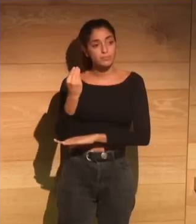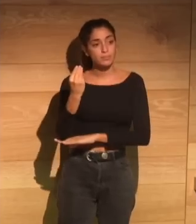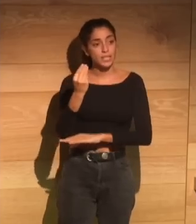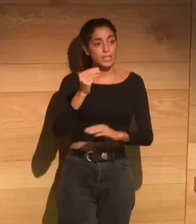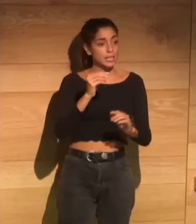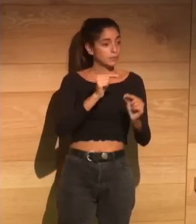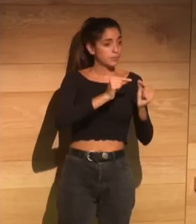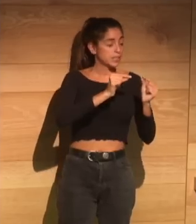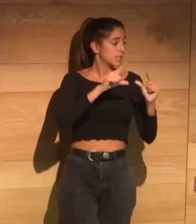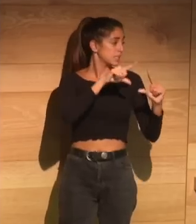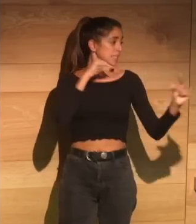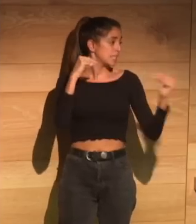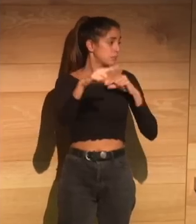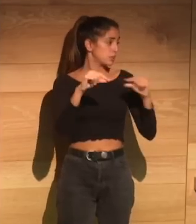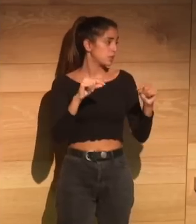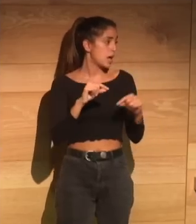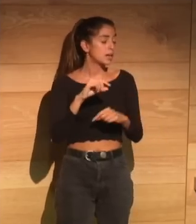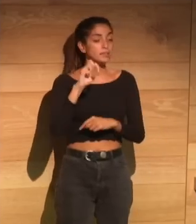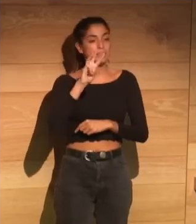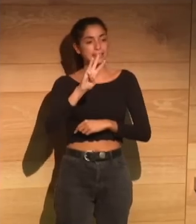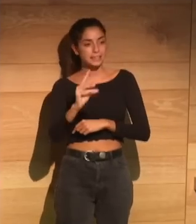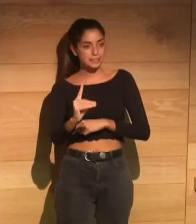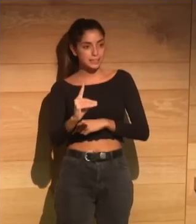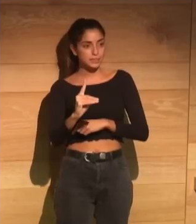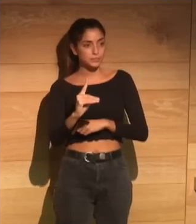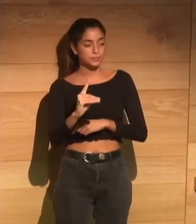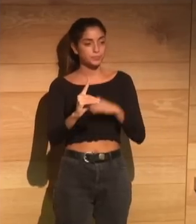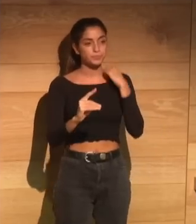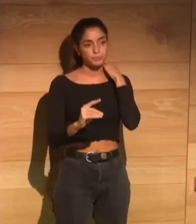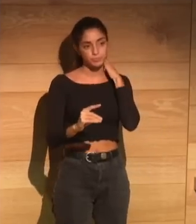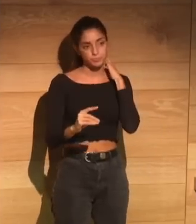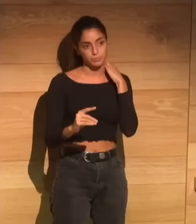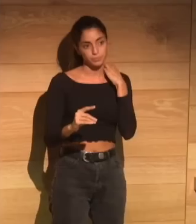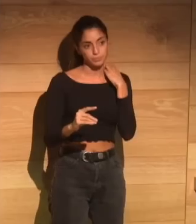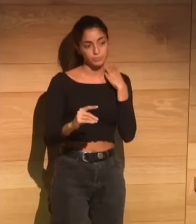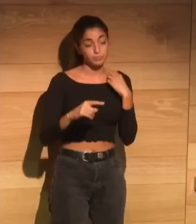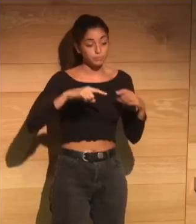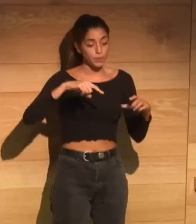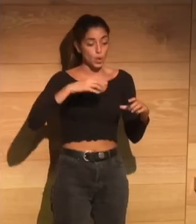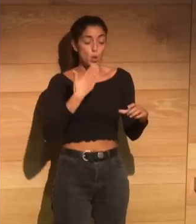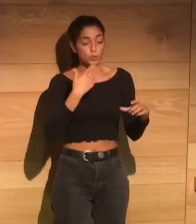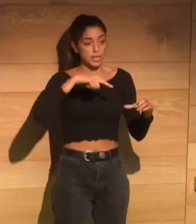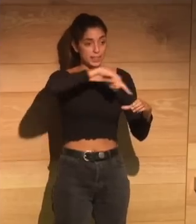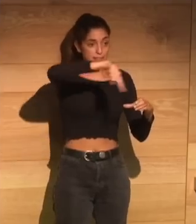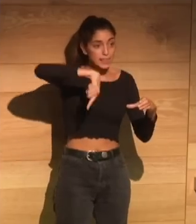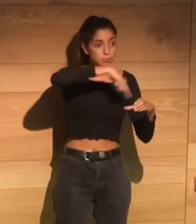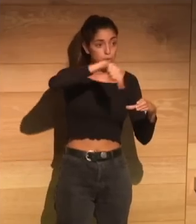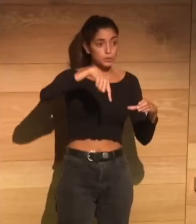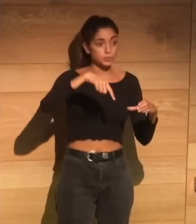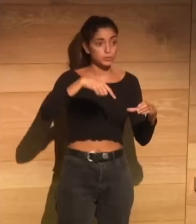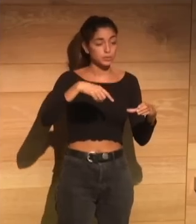tridimensionales de diferentes fases de un movimiento, es decir, que en ese tambor veas a alguien levantando el